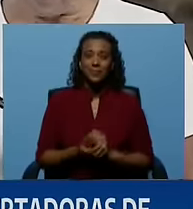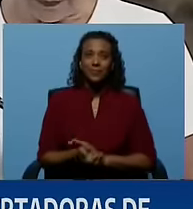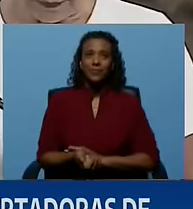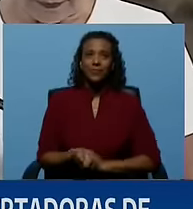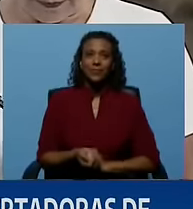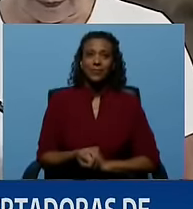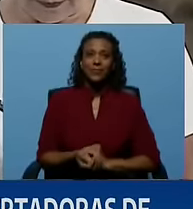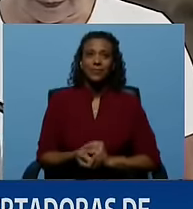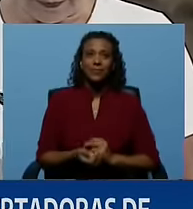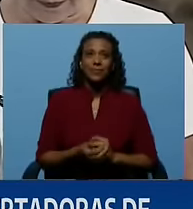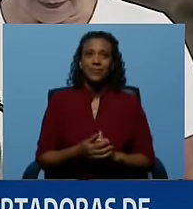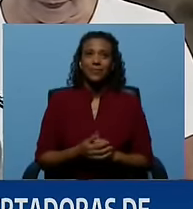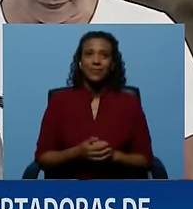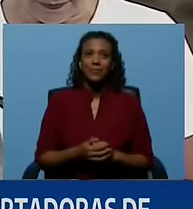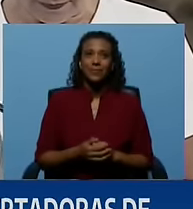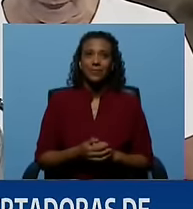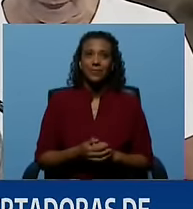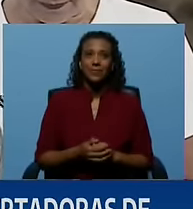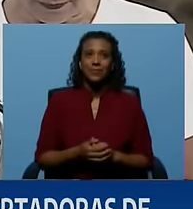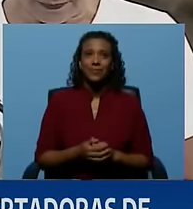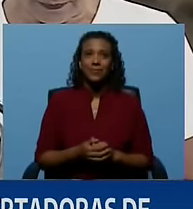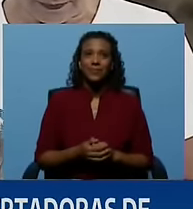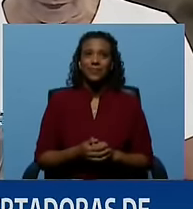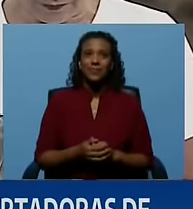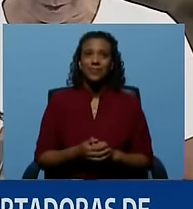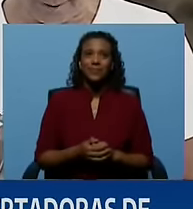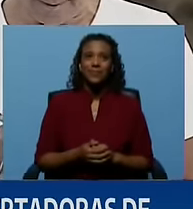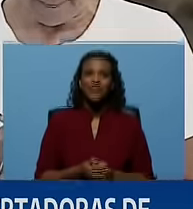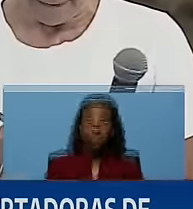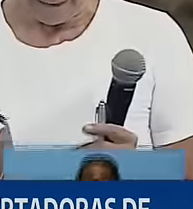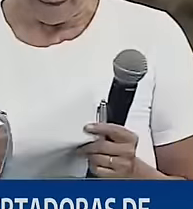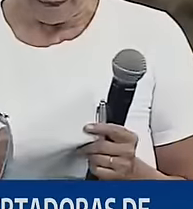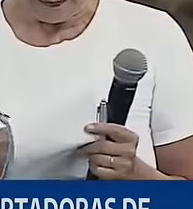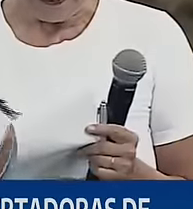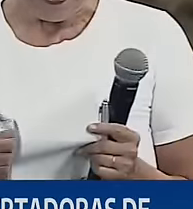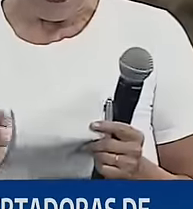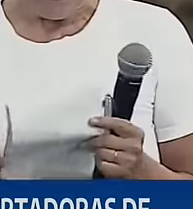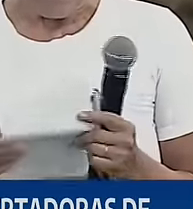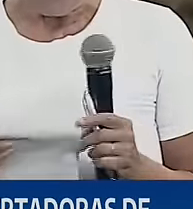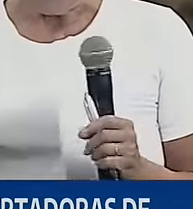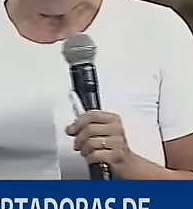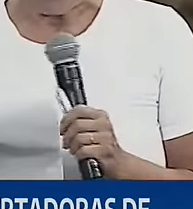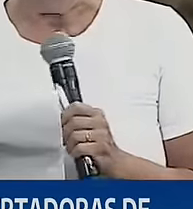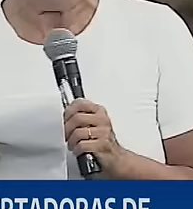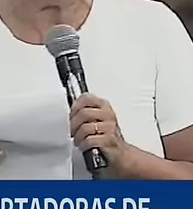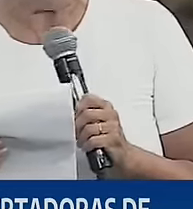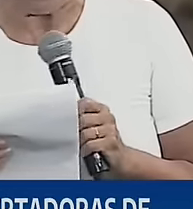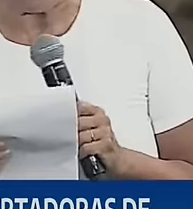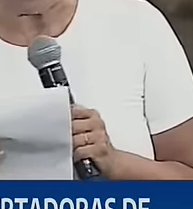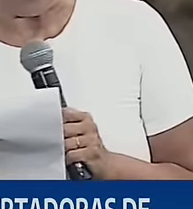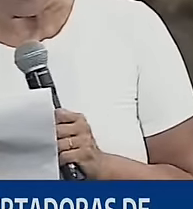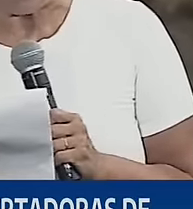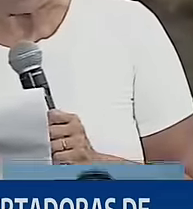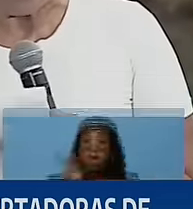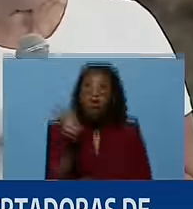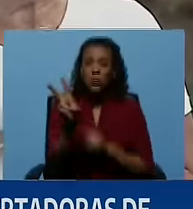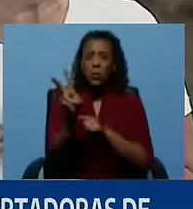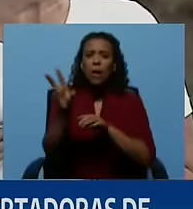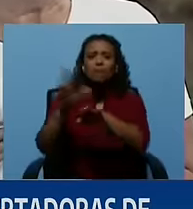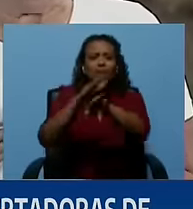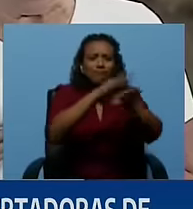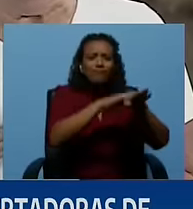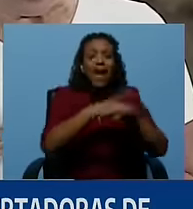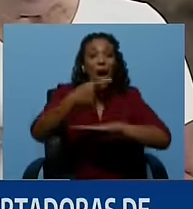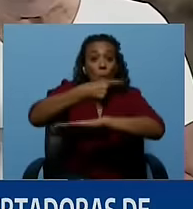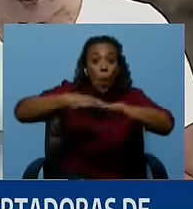like a daughter of Venezuela. I was not afraid to come here. El pueblo de Venezuela,